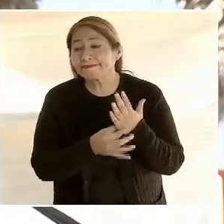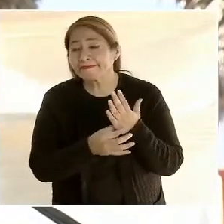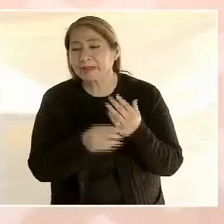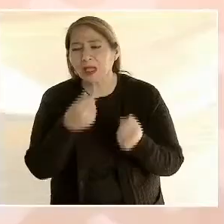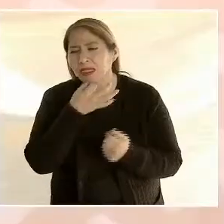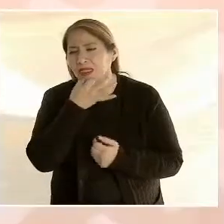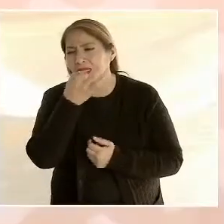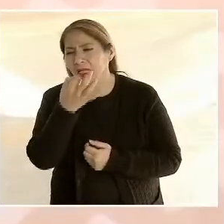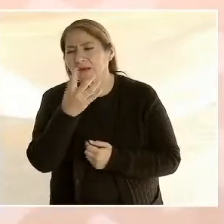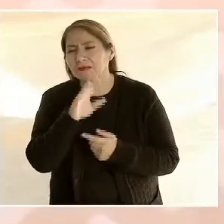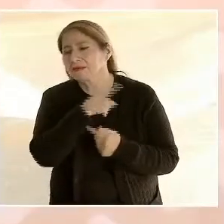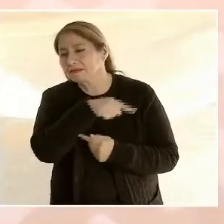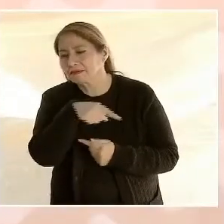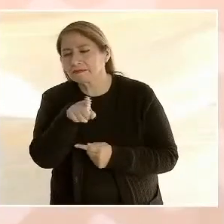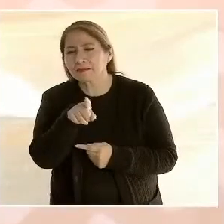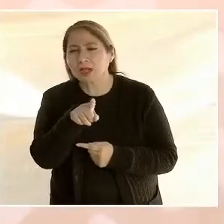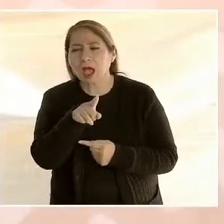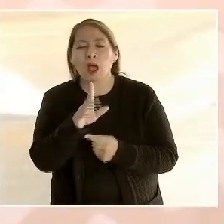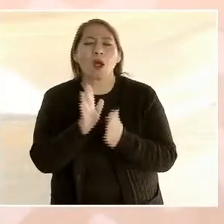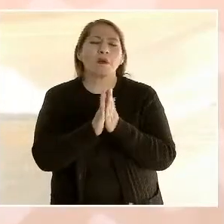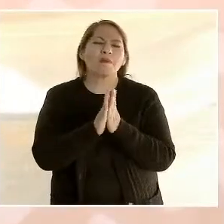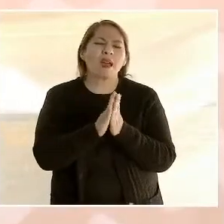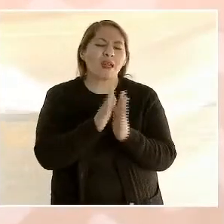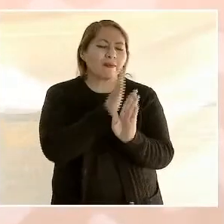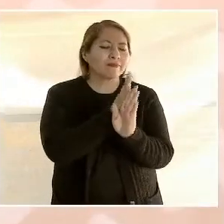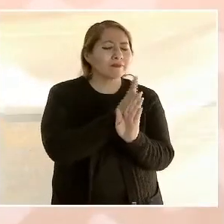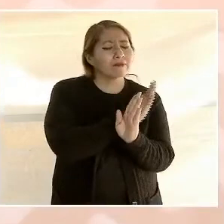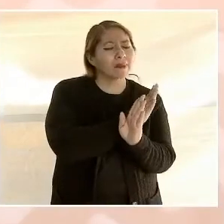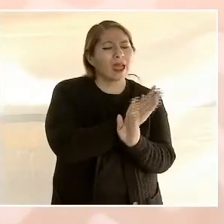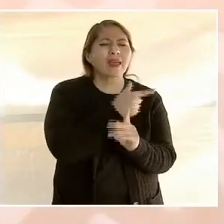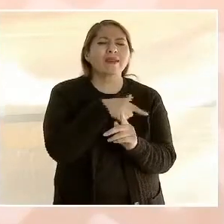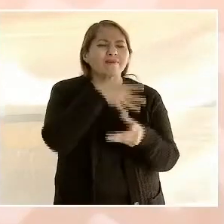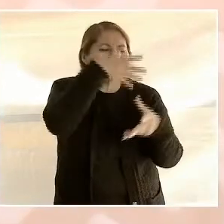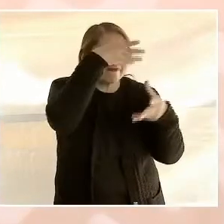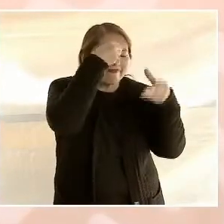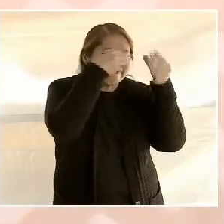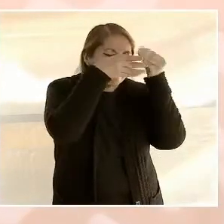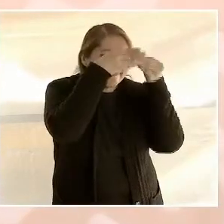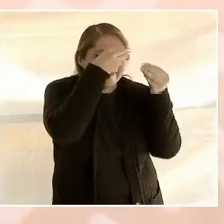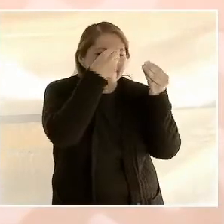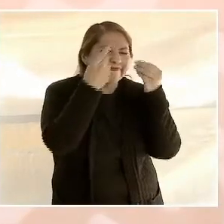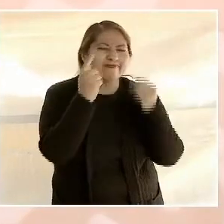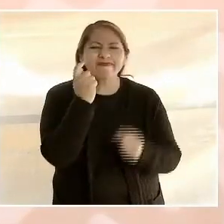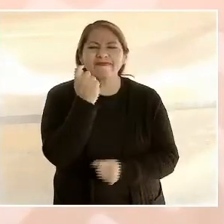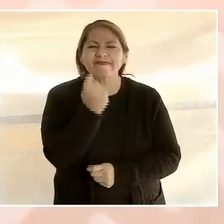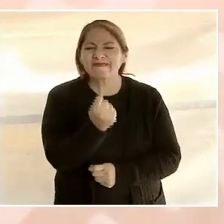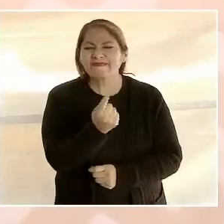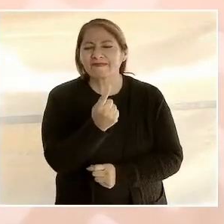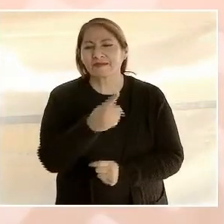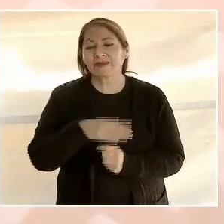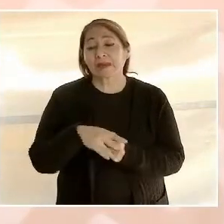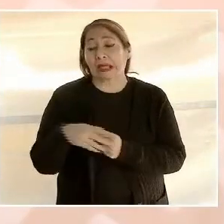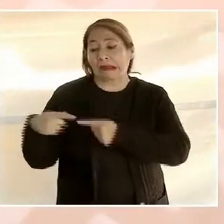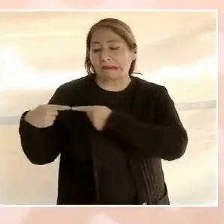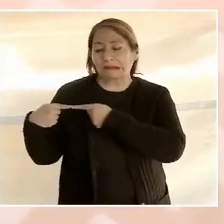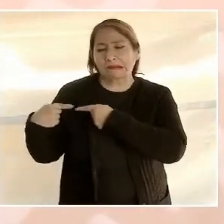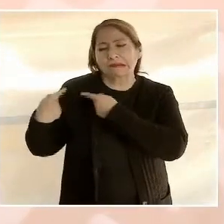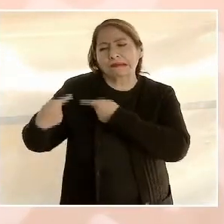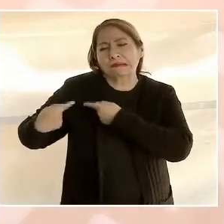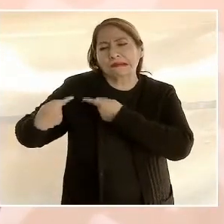recoger algunas lecciones que nos